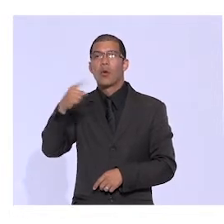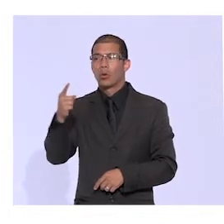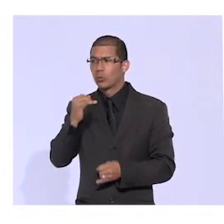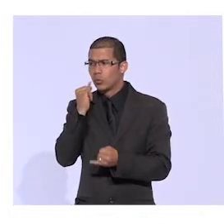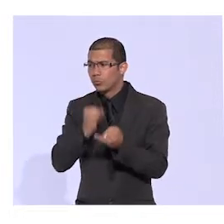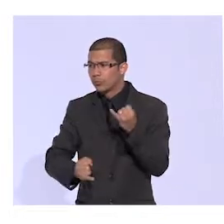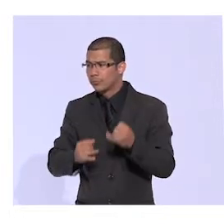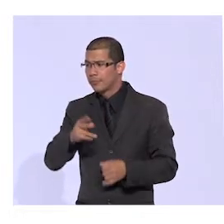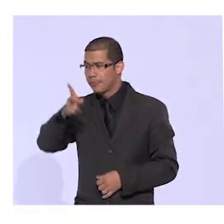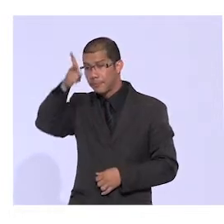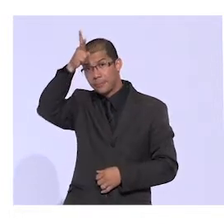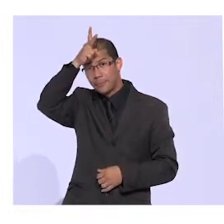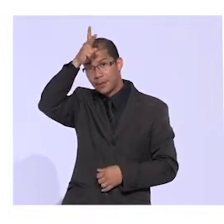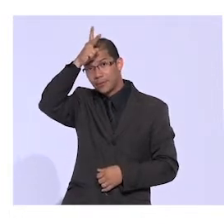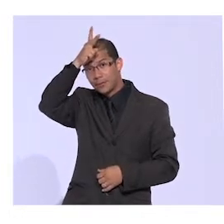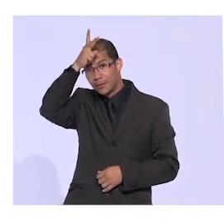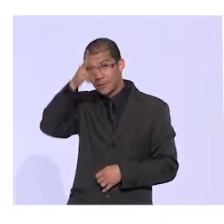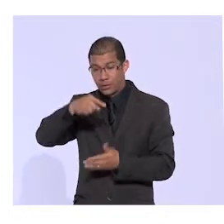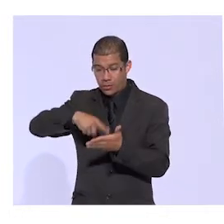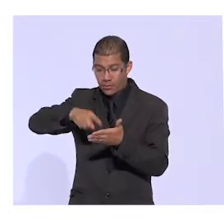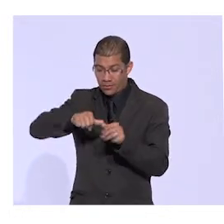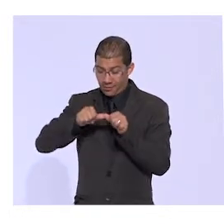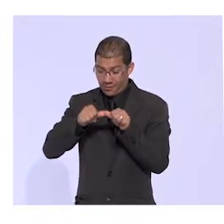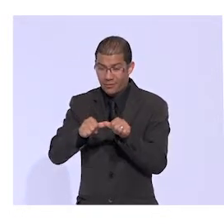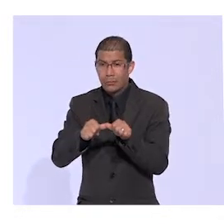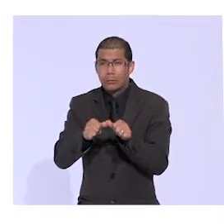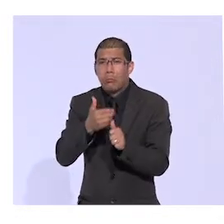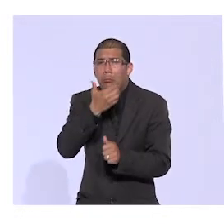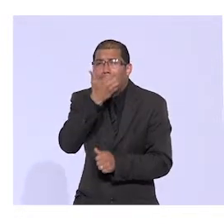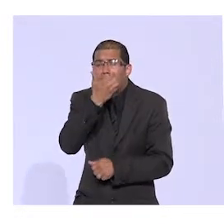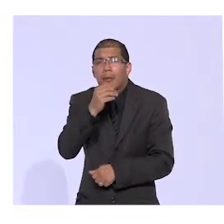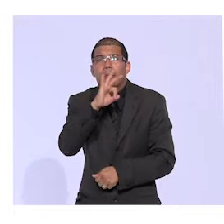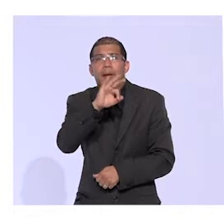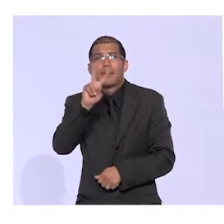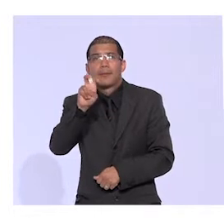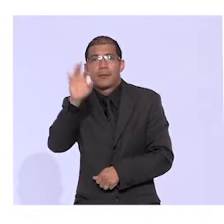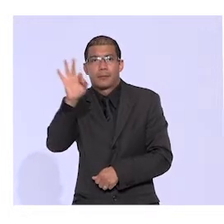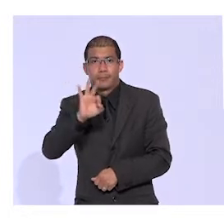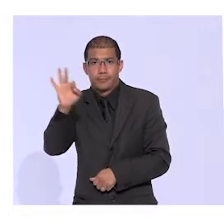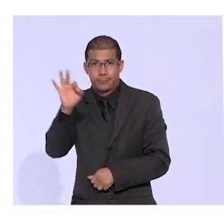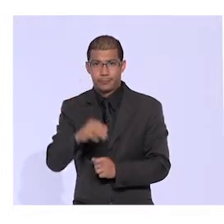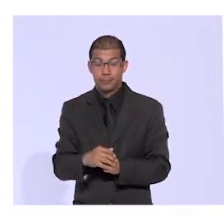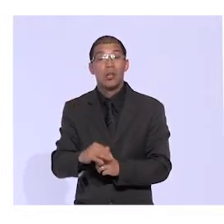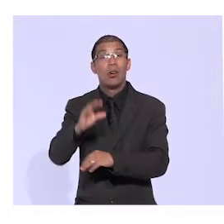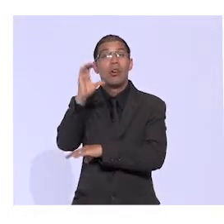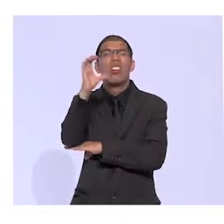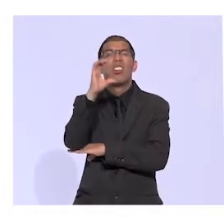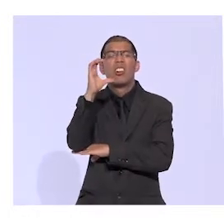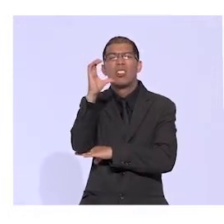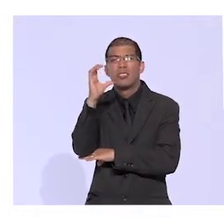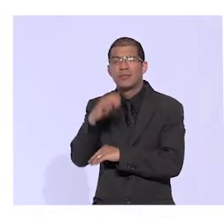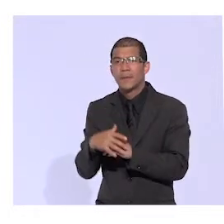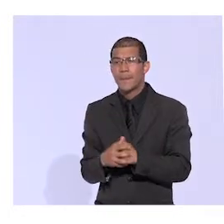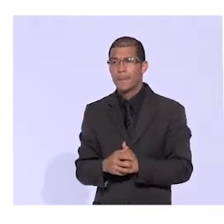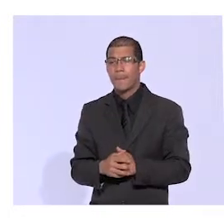Perú solo tiene un 37% de profesores con contrato permanente. En el caso de Colombia,